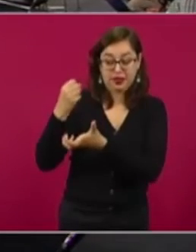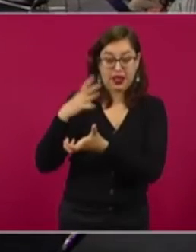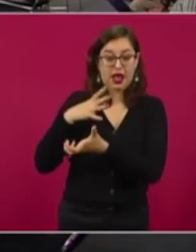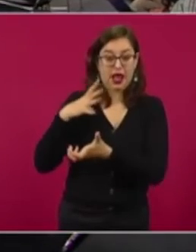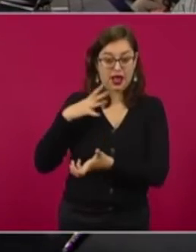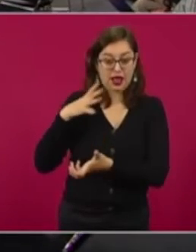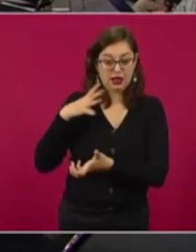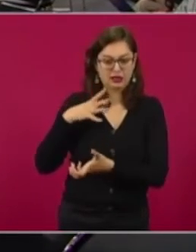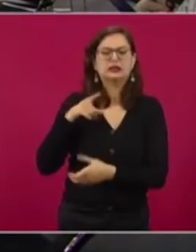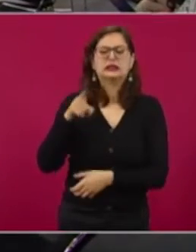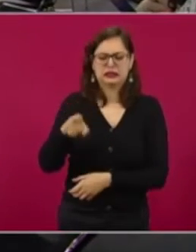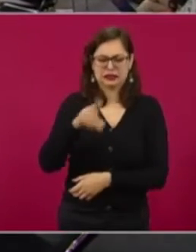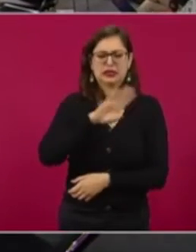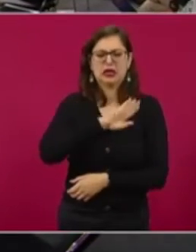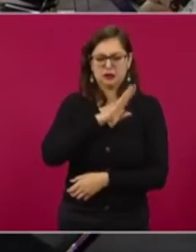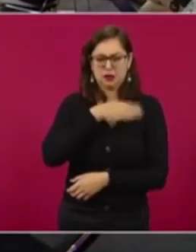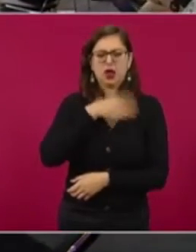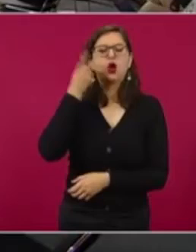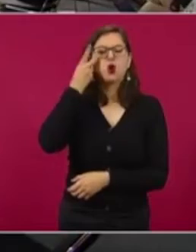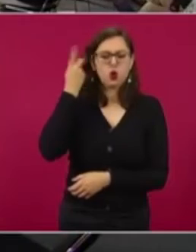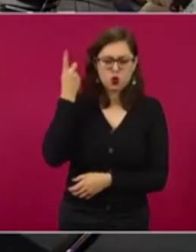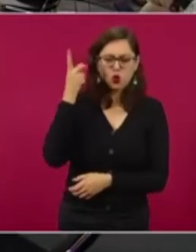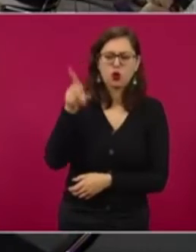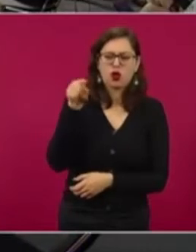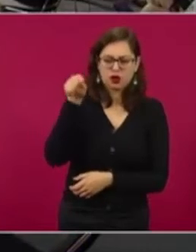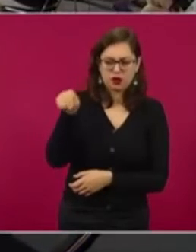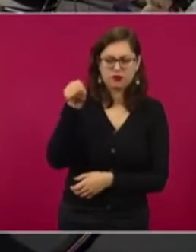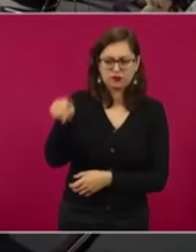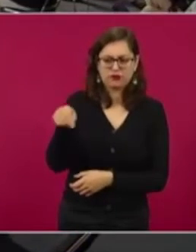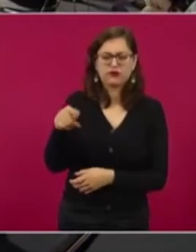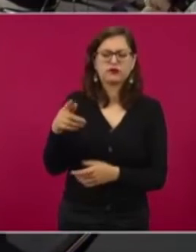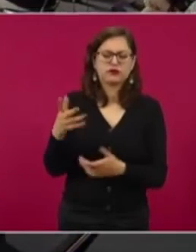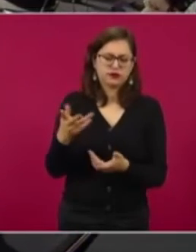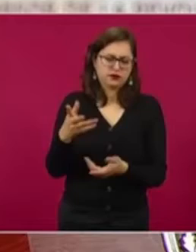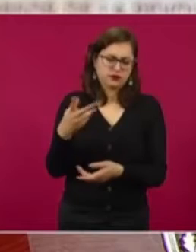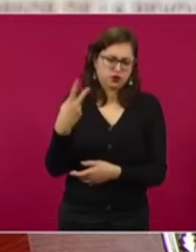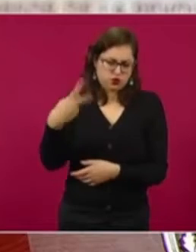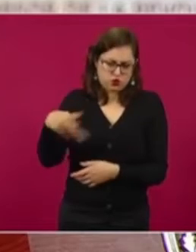pero ahí está hasta BlackRock,